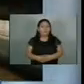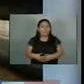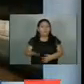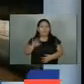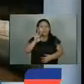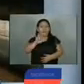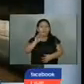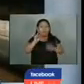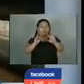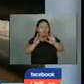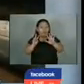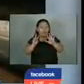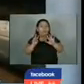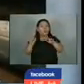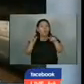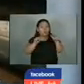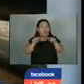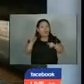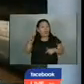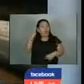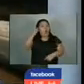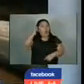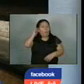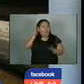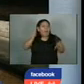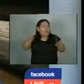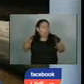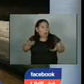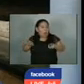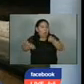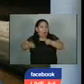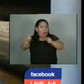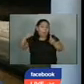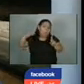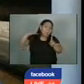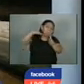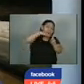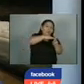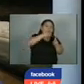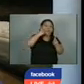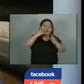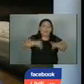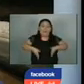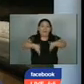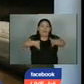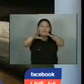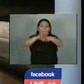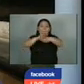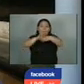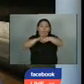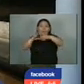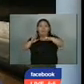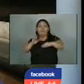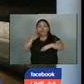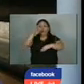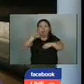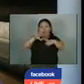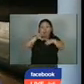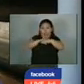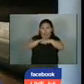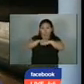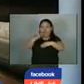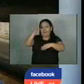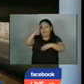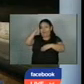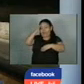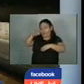57 años. Esta persona fue atropellada en la carretera troncal del norte, paso a desnivel arriba de Apopa, carril, como